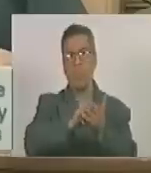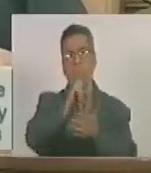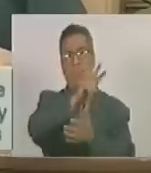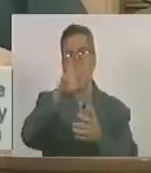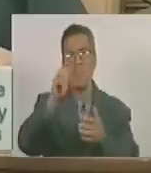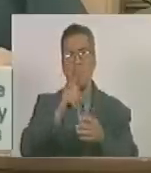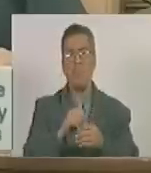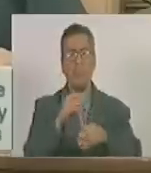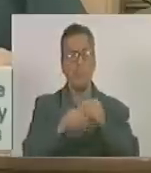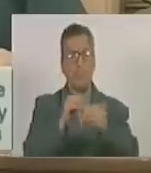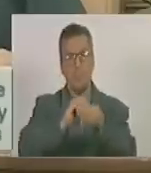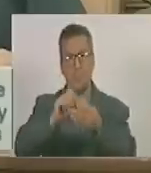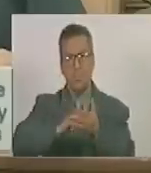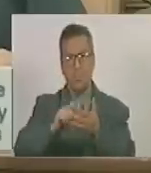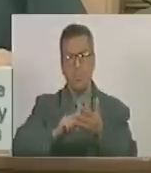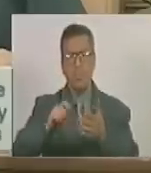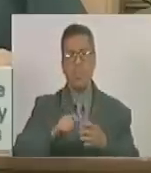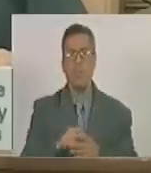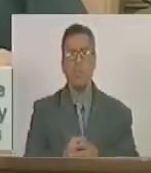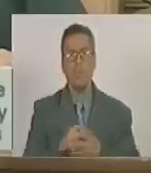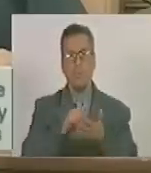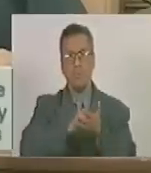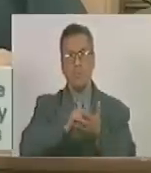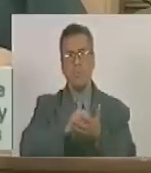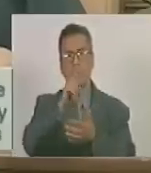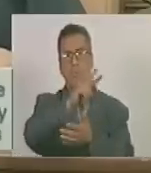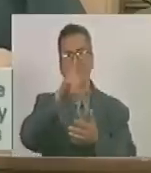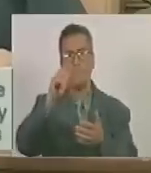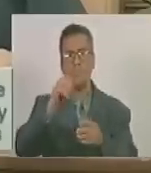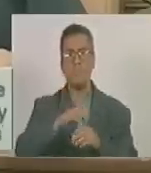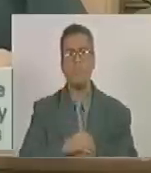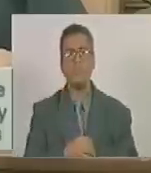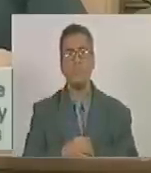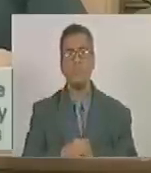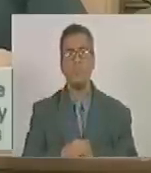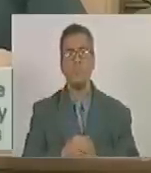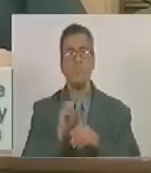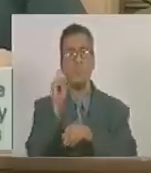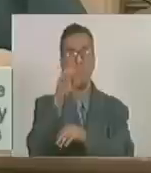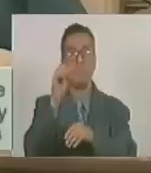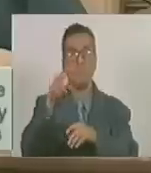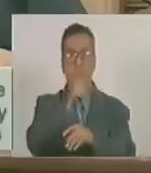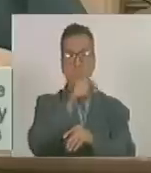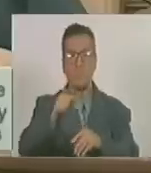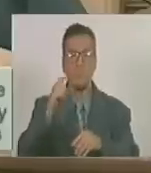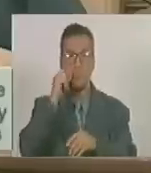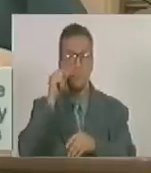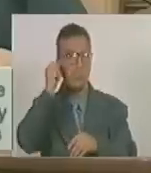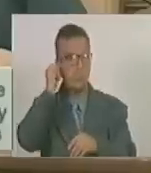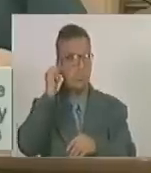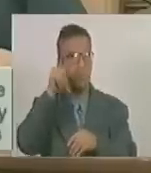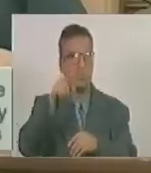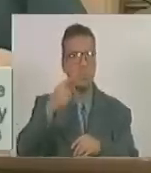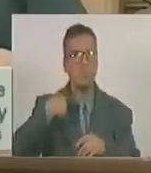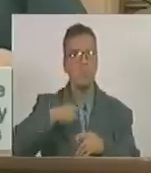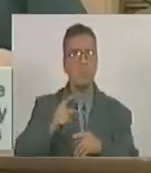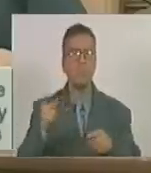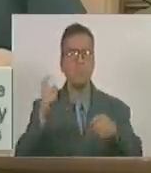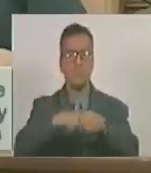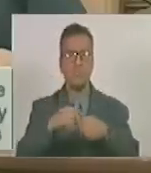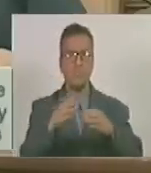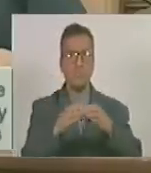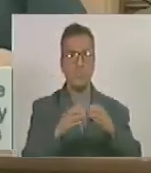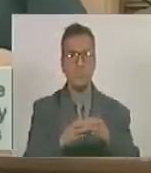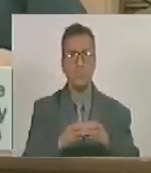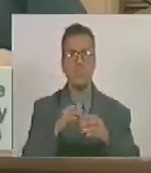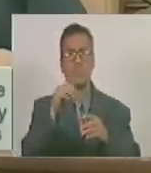20, quedando redactado de la siguiente manera. Artículo 20. La Asamblea de Ciudadanas y Ciudadanos estará conformado